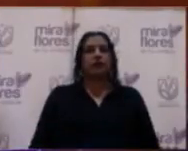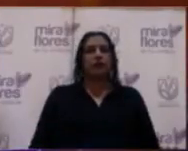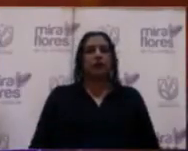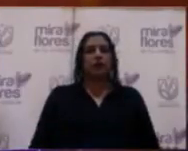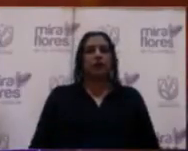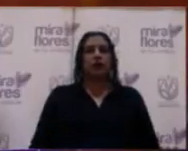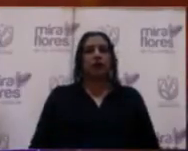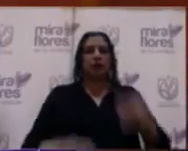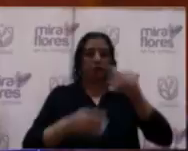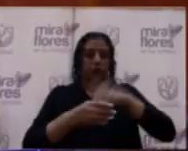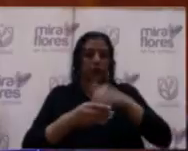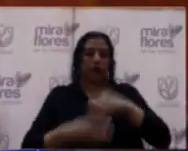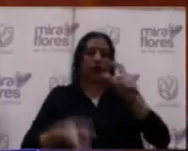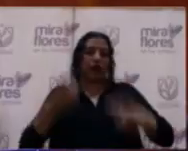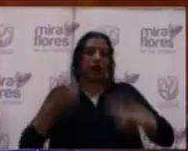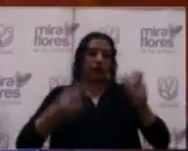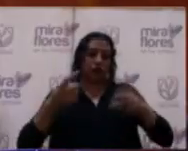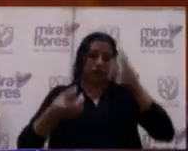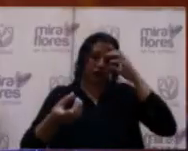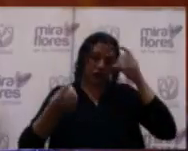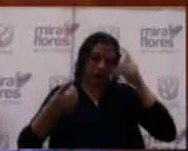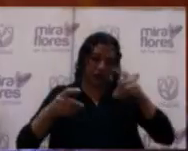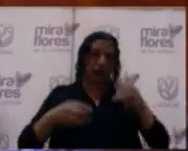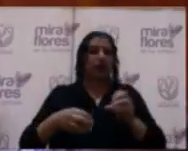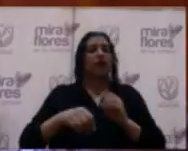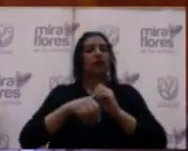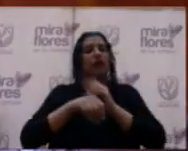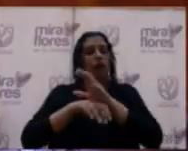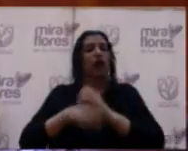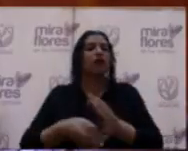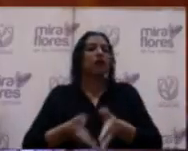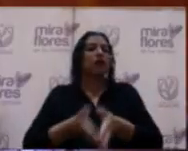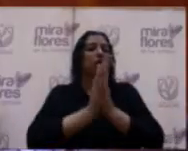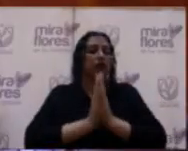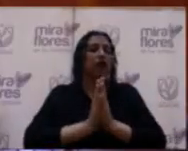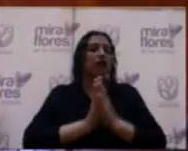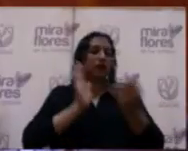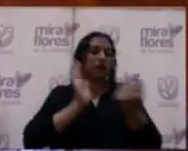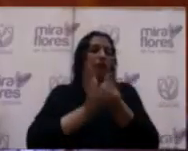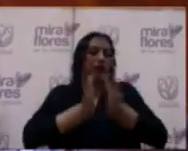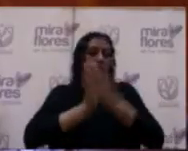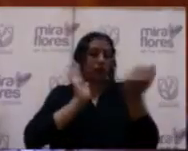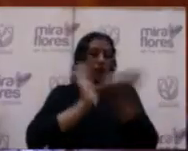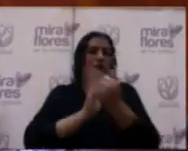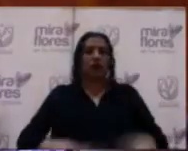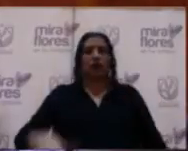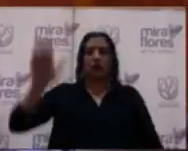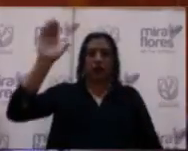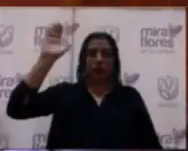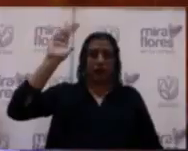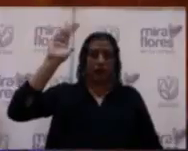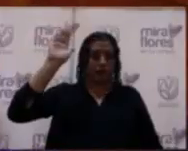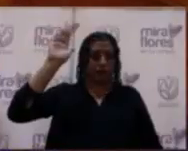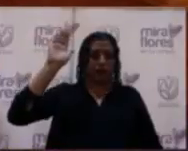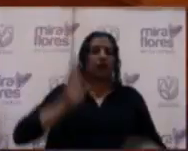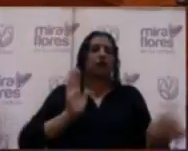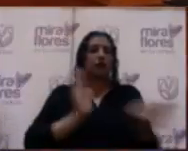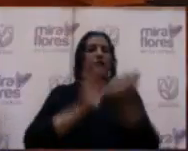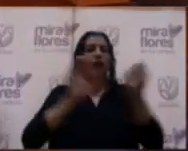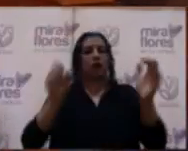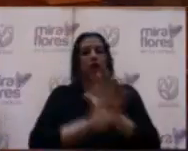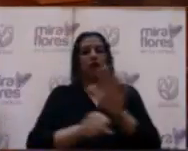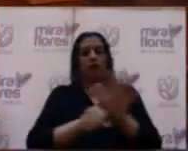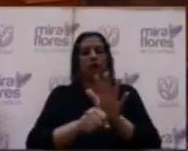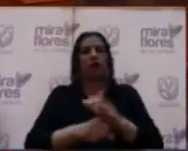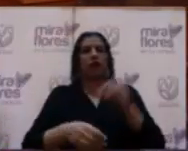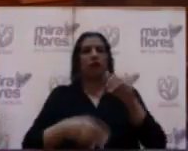En votación, aquellos miembros que estén a favor de aprobar esta solicitud, si no se expresa la señal de conformidad. Se aprueba por